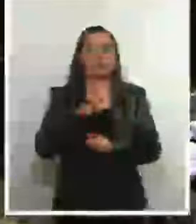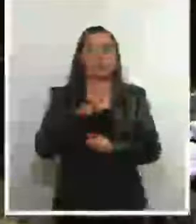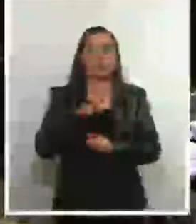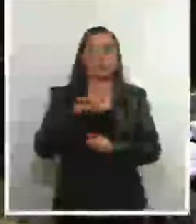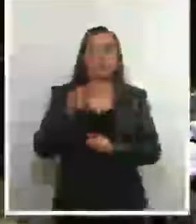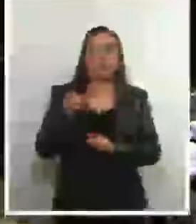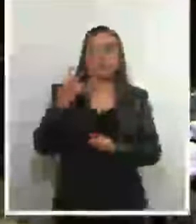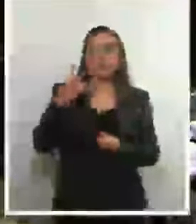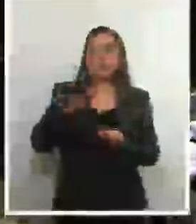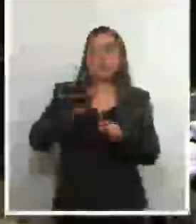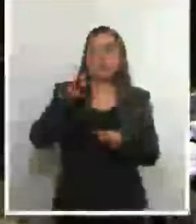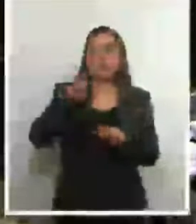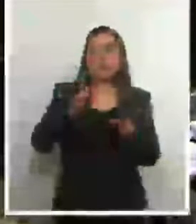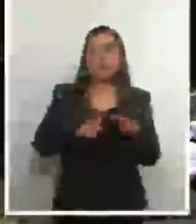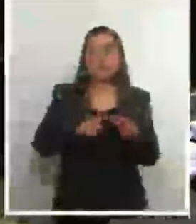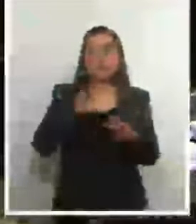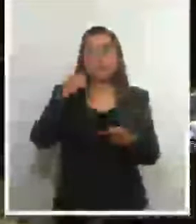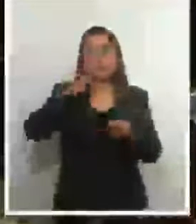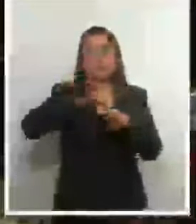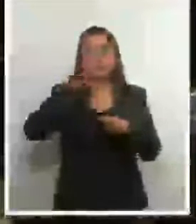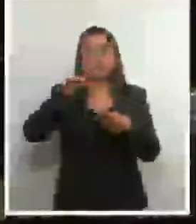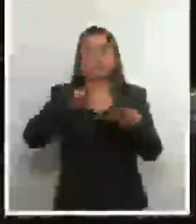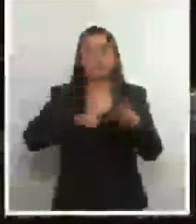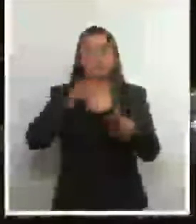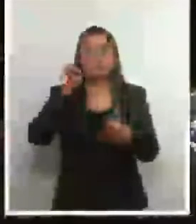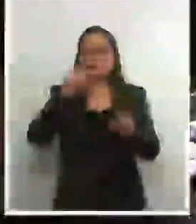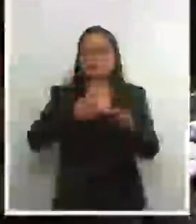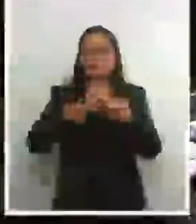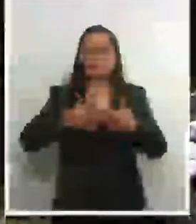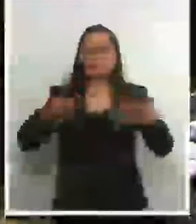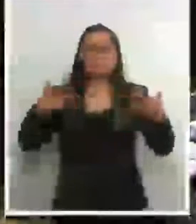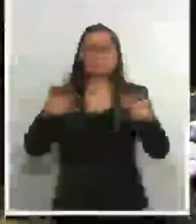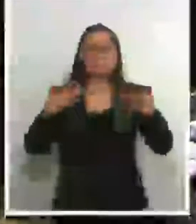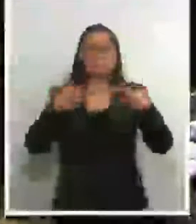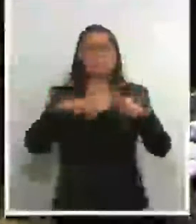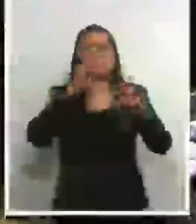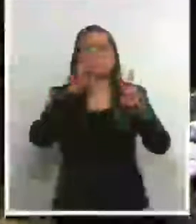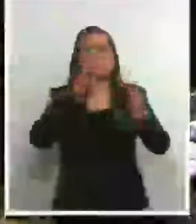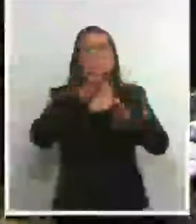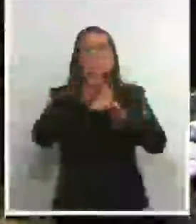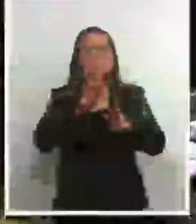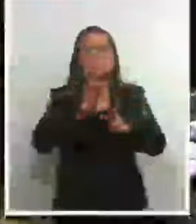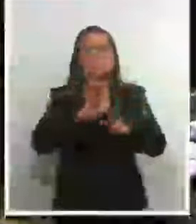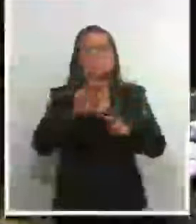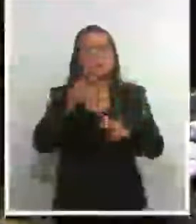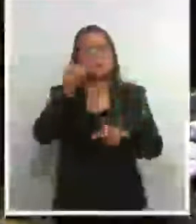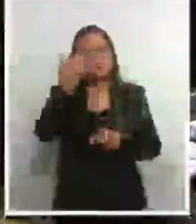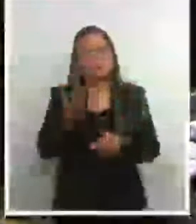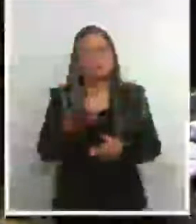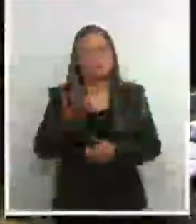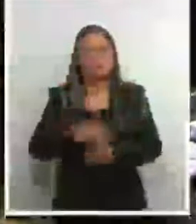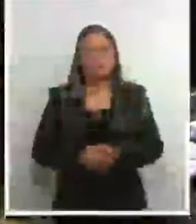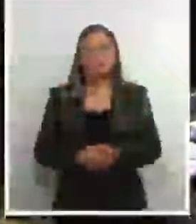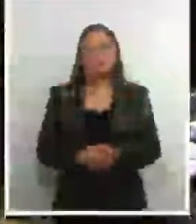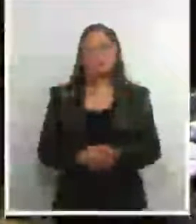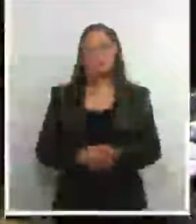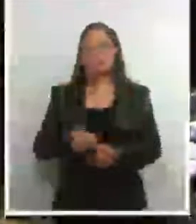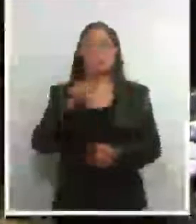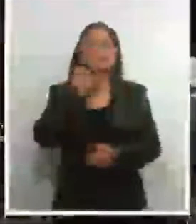emitido 64 votos a favor, un voto en contra y 0 abstenciones. Escuchemos el resultado de la votación.